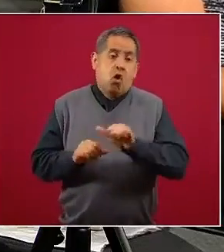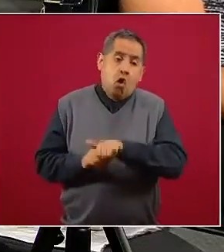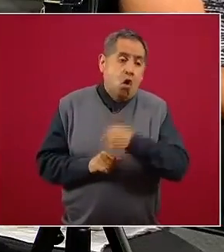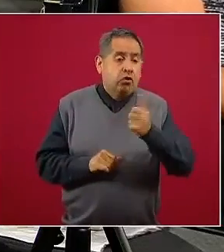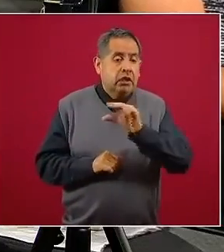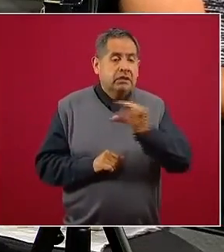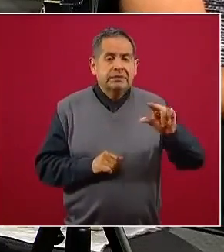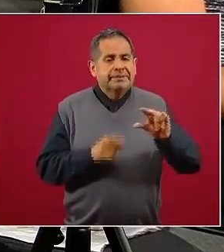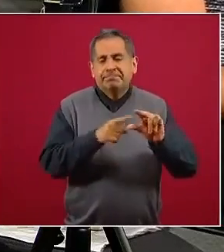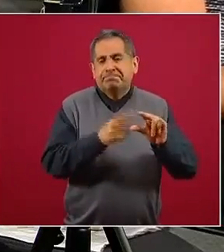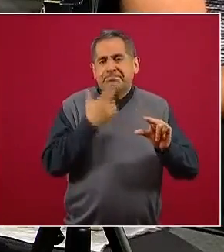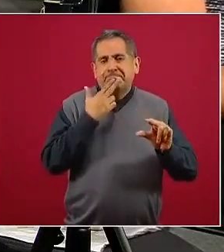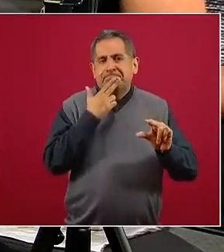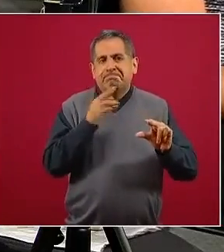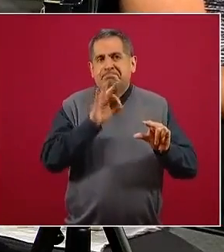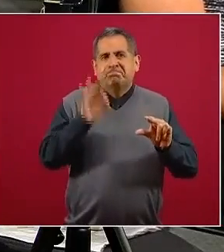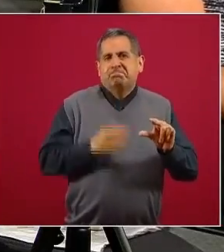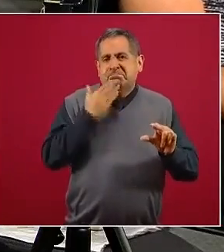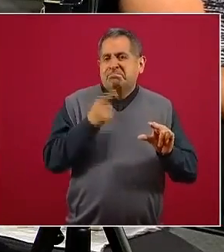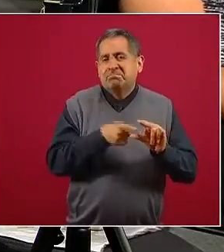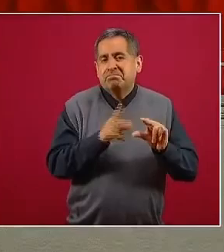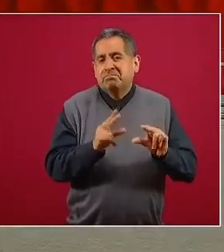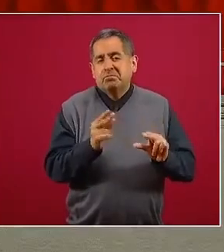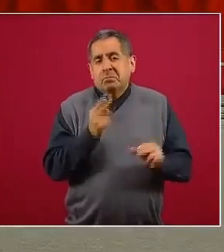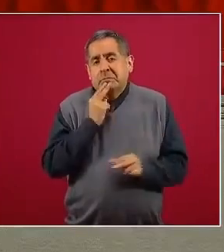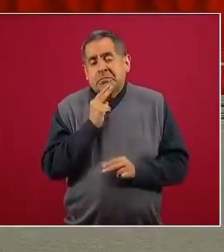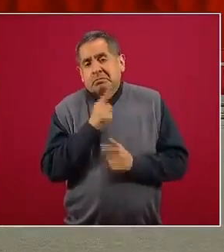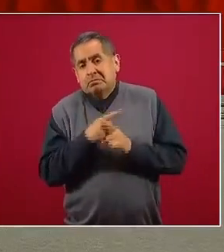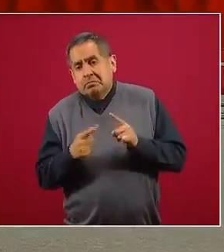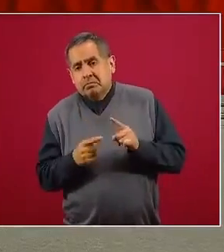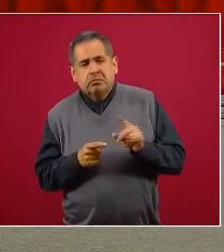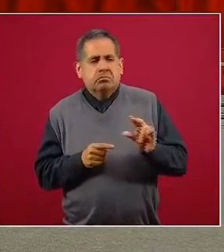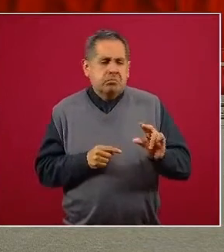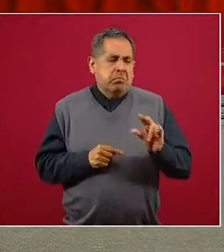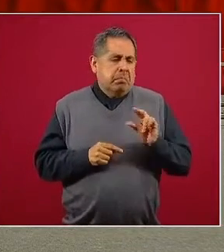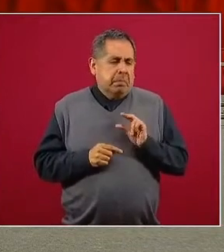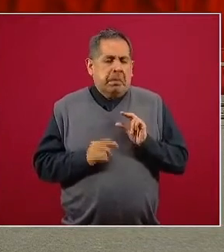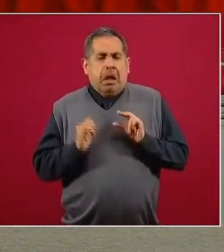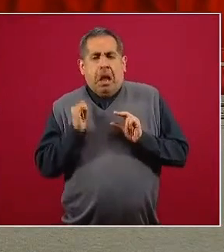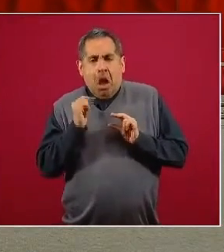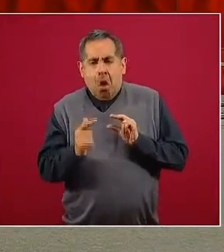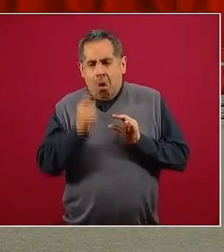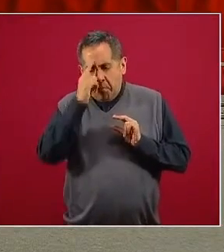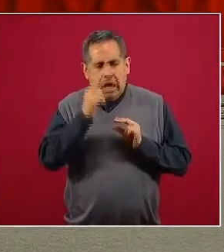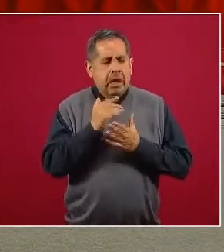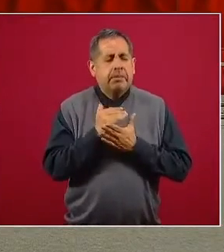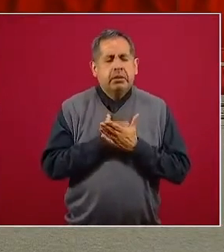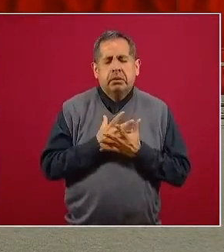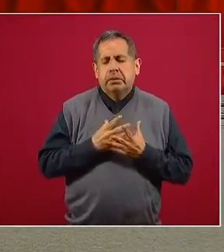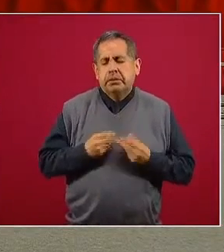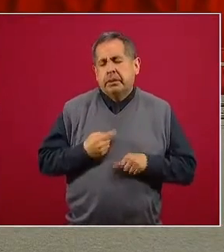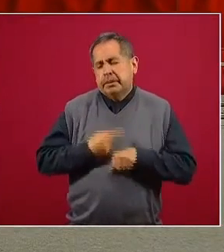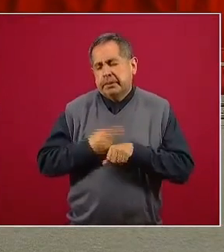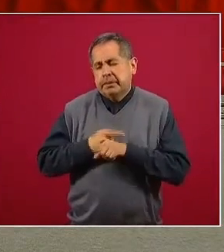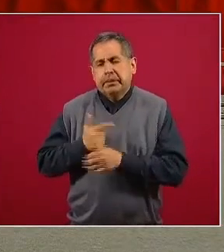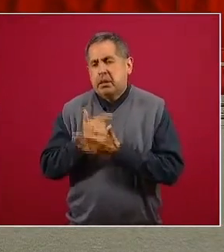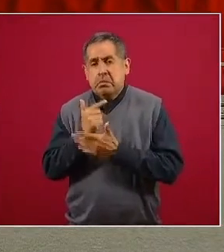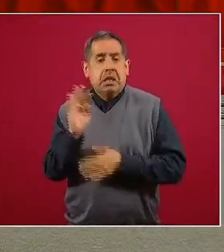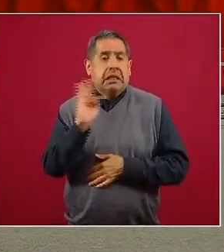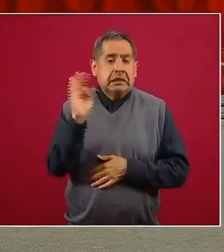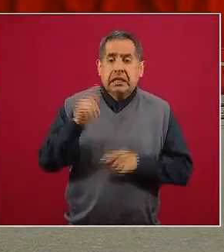tendrán altas eficacias para ese propósito, pero a lo mejor pueden ser más competentes para disminuir el riesgo de enfermedad